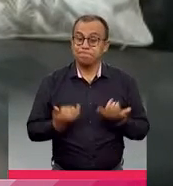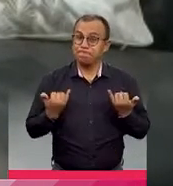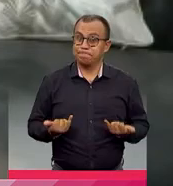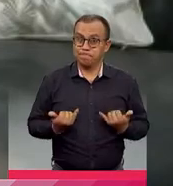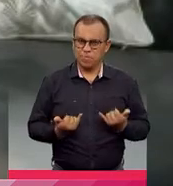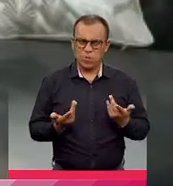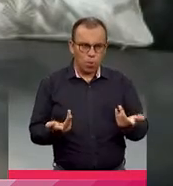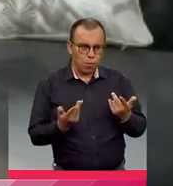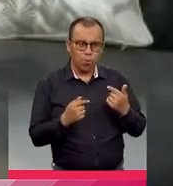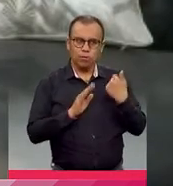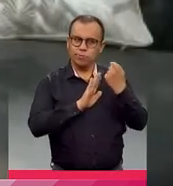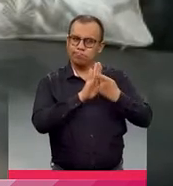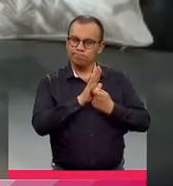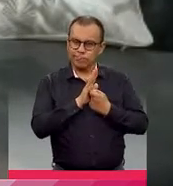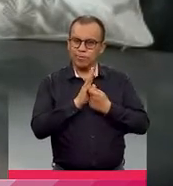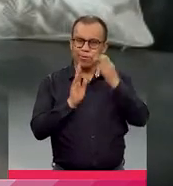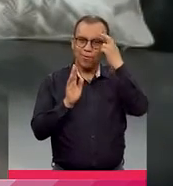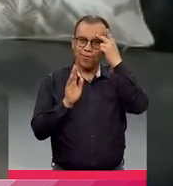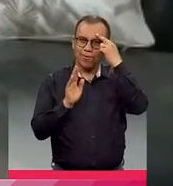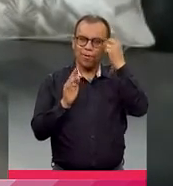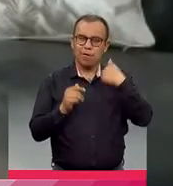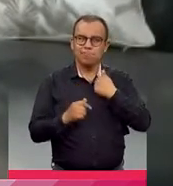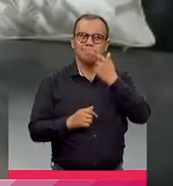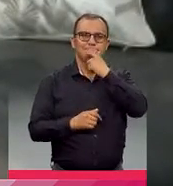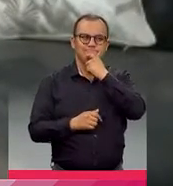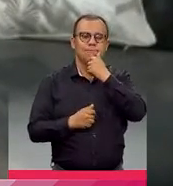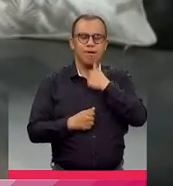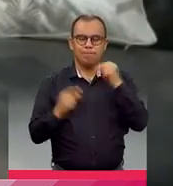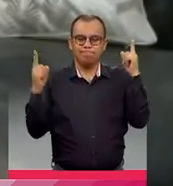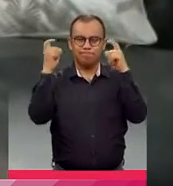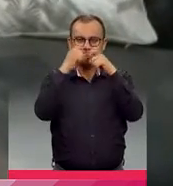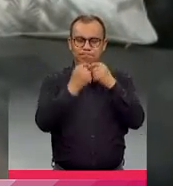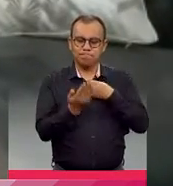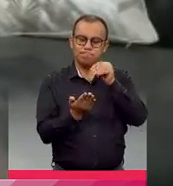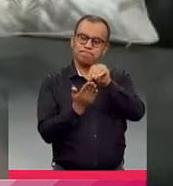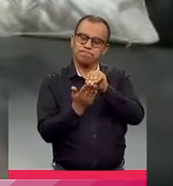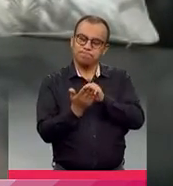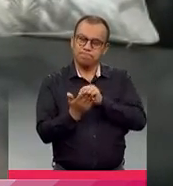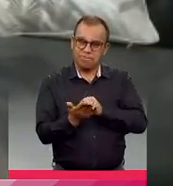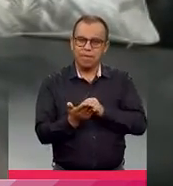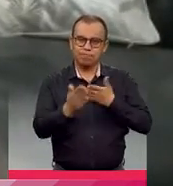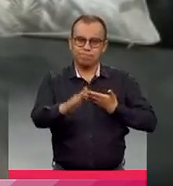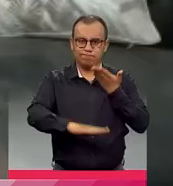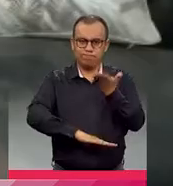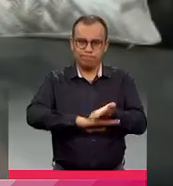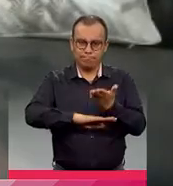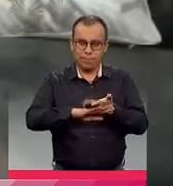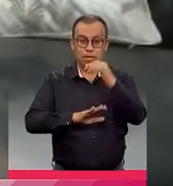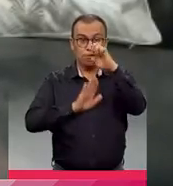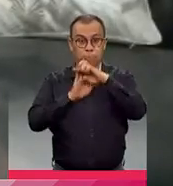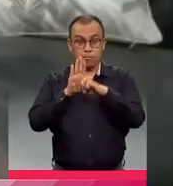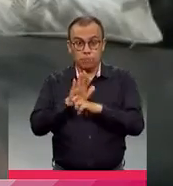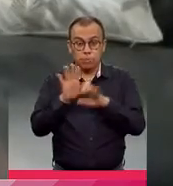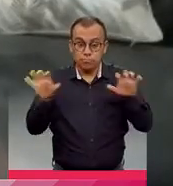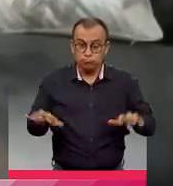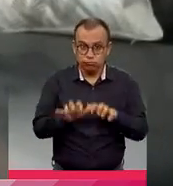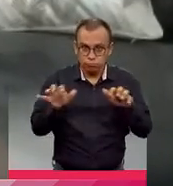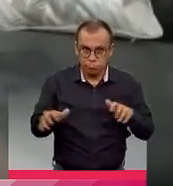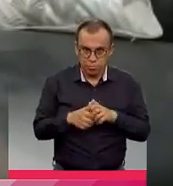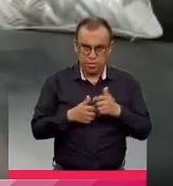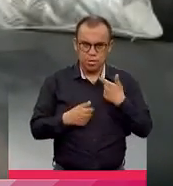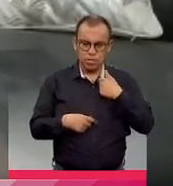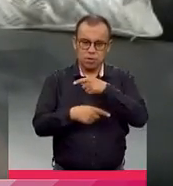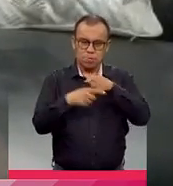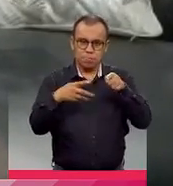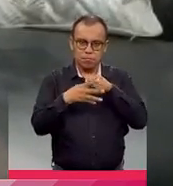En ese orden de ideas hemos pensado y formulado planes de acción, protocolos de bioseguridad y en unas